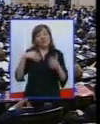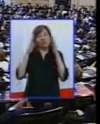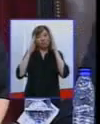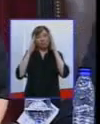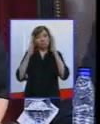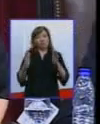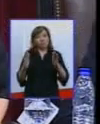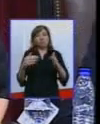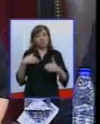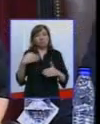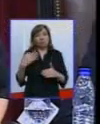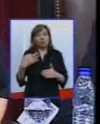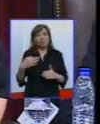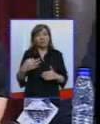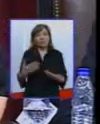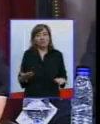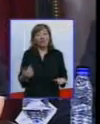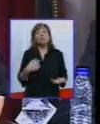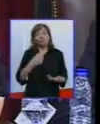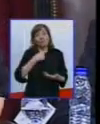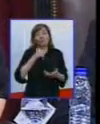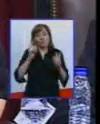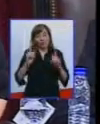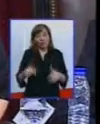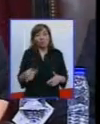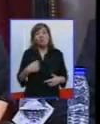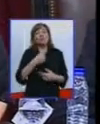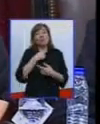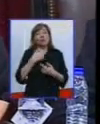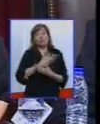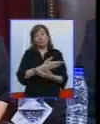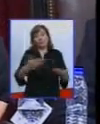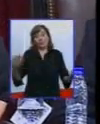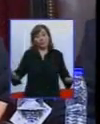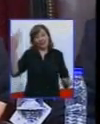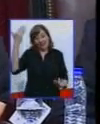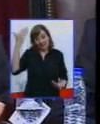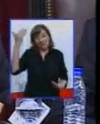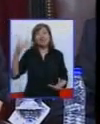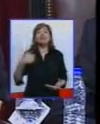eso quiero, ahora sí, despedirme,